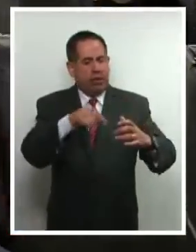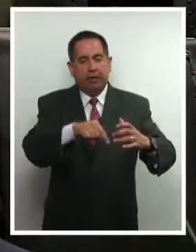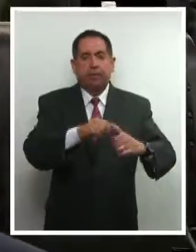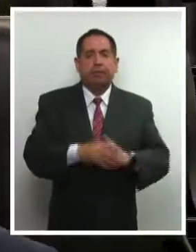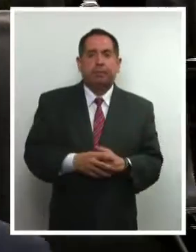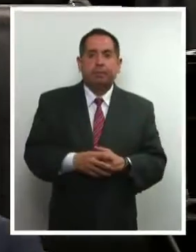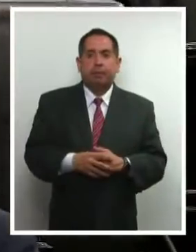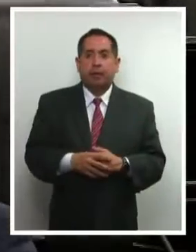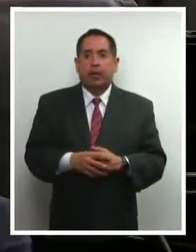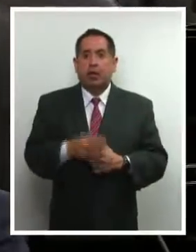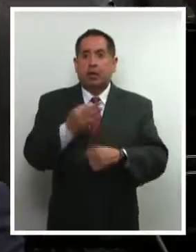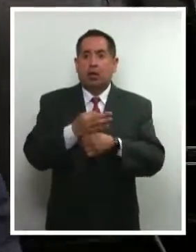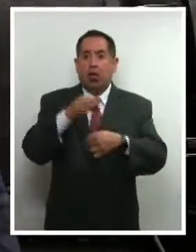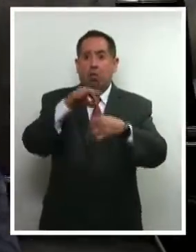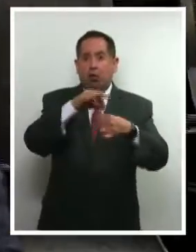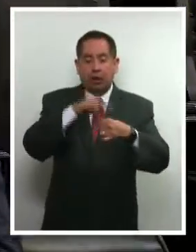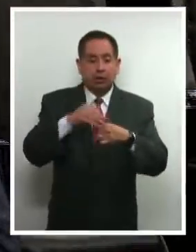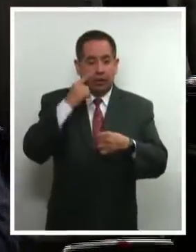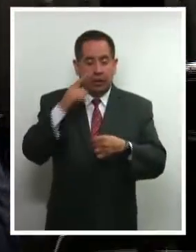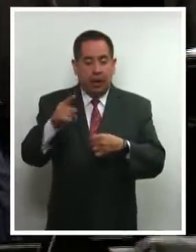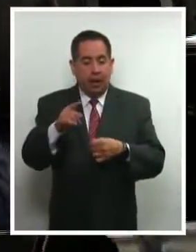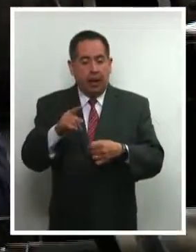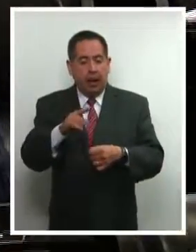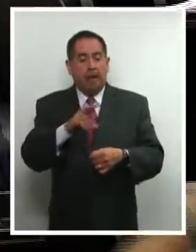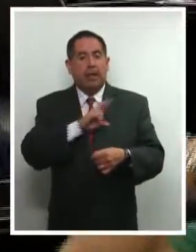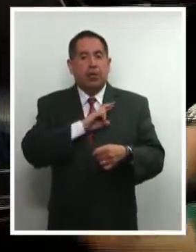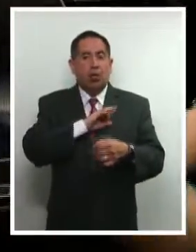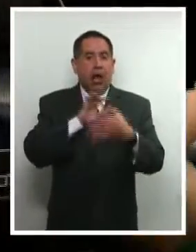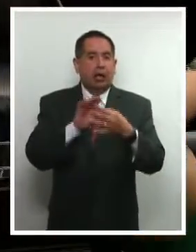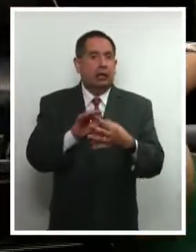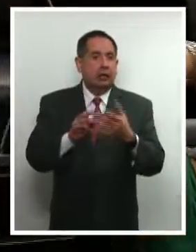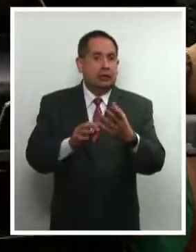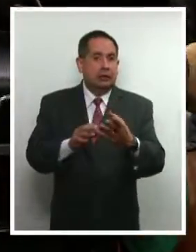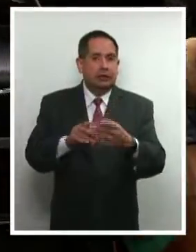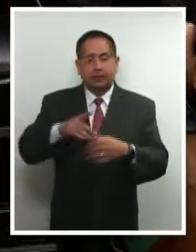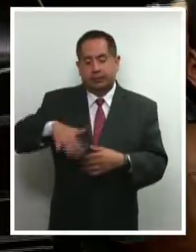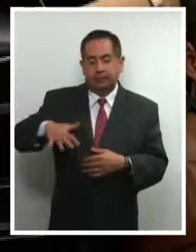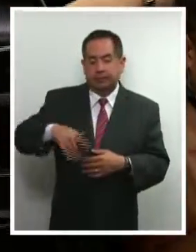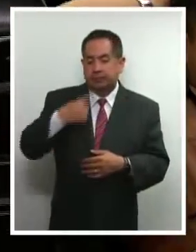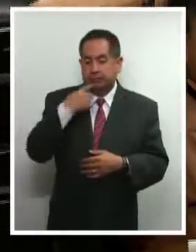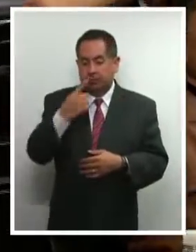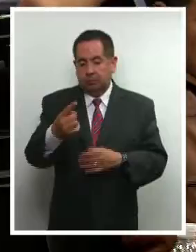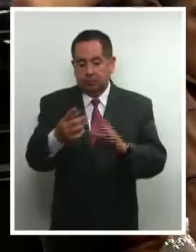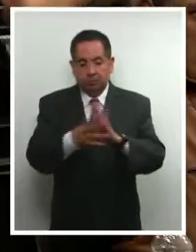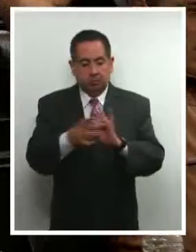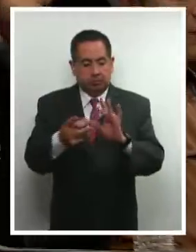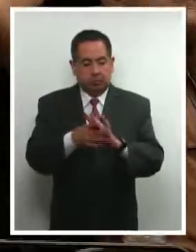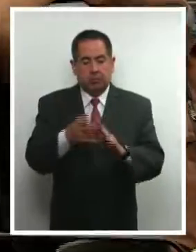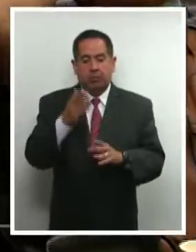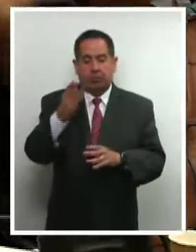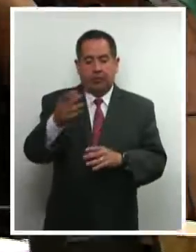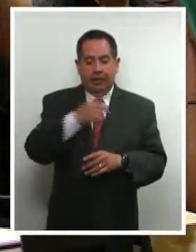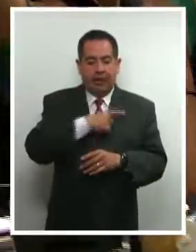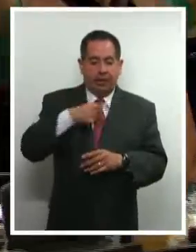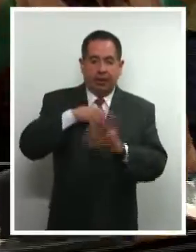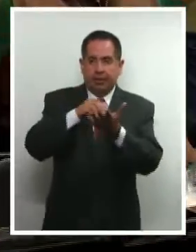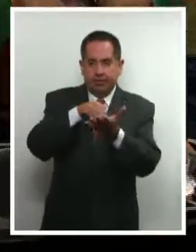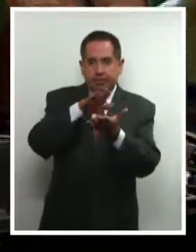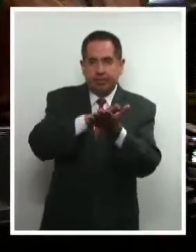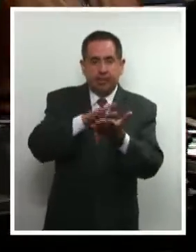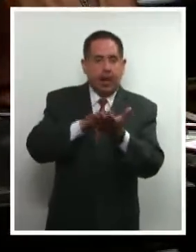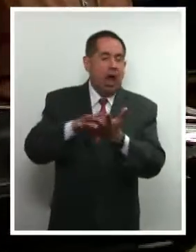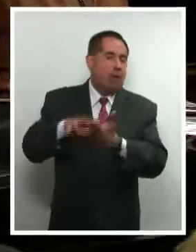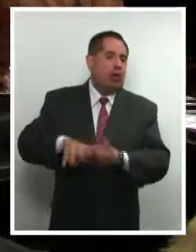Esta votación es en lo particular, como le comentaba hace unos momentos, se tiene que registrar